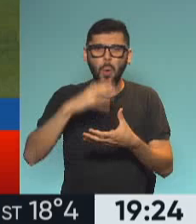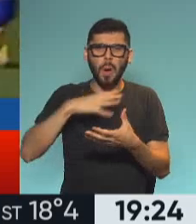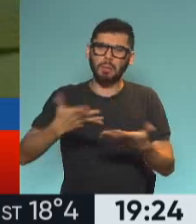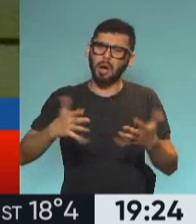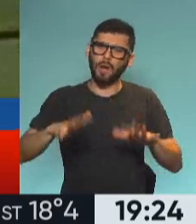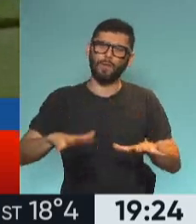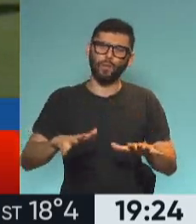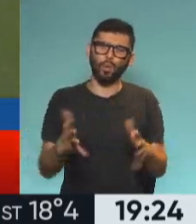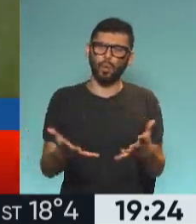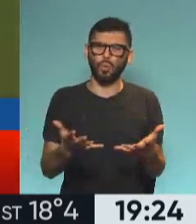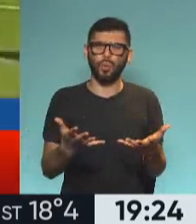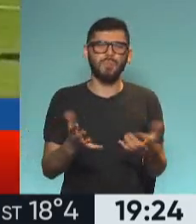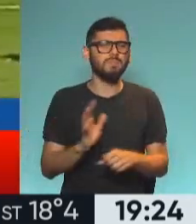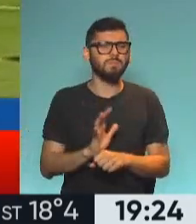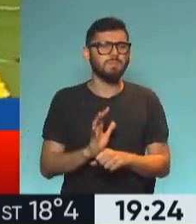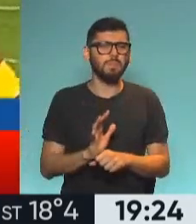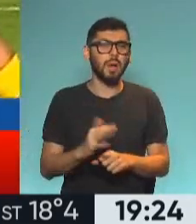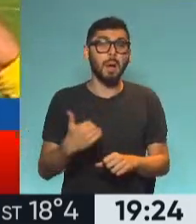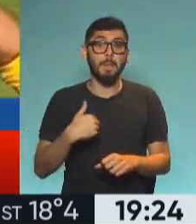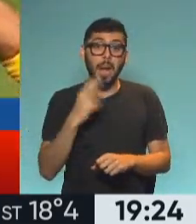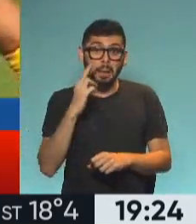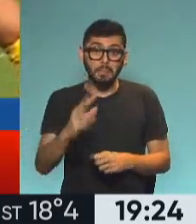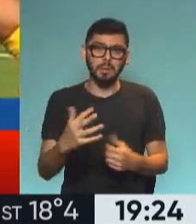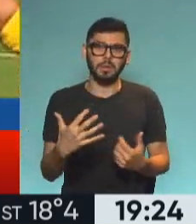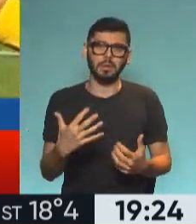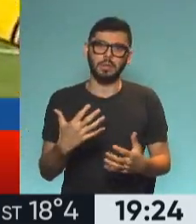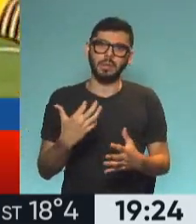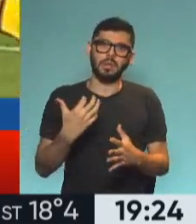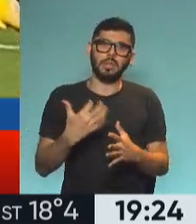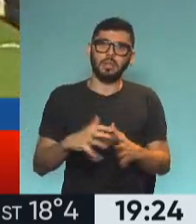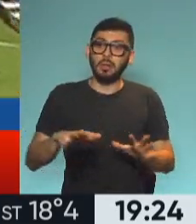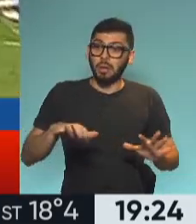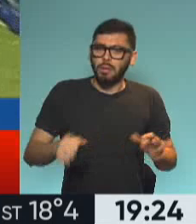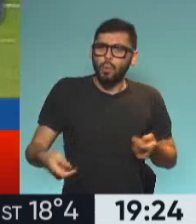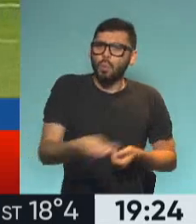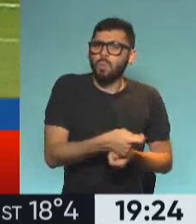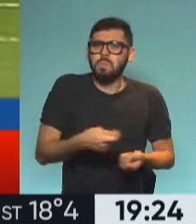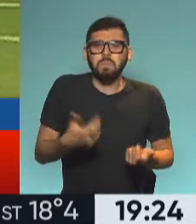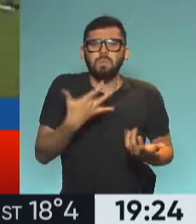poca, para mí, predisposición para tratar bien la pelota. Es